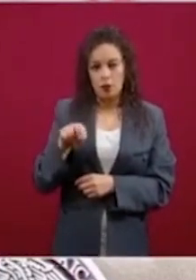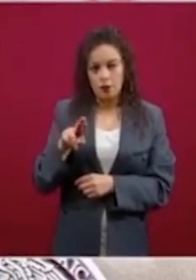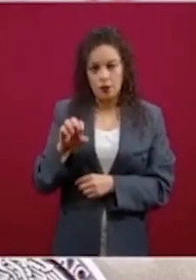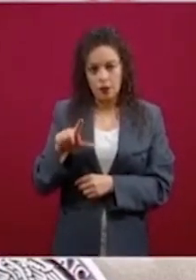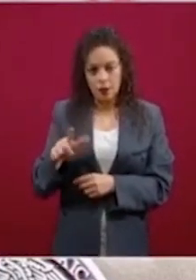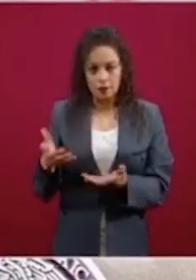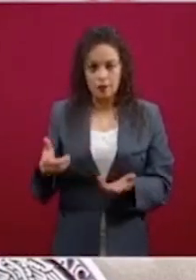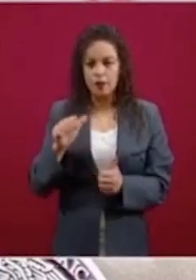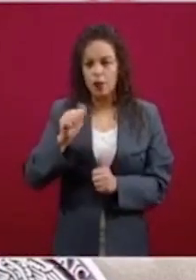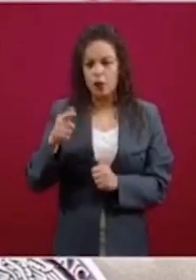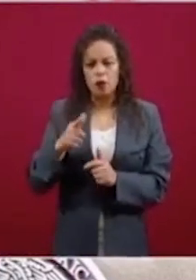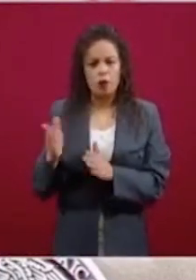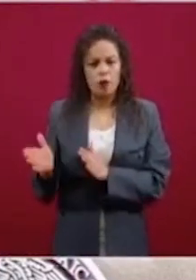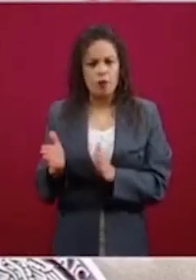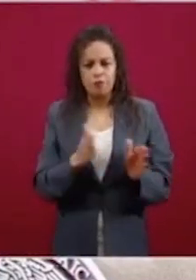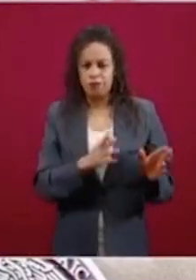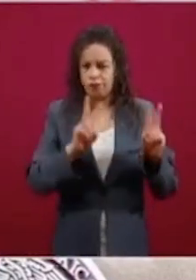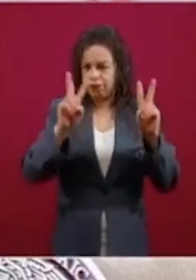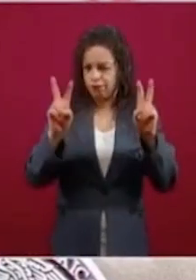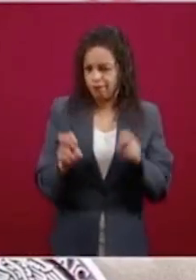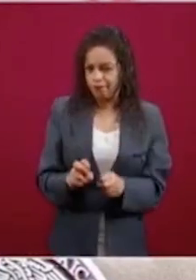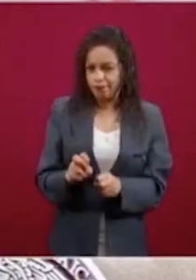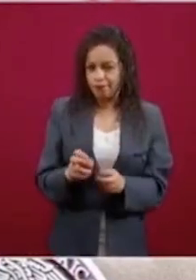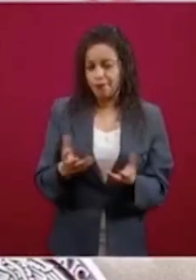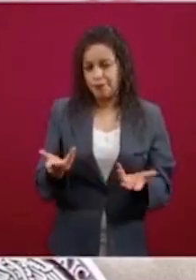tema, pero